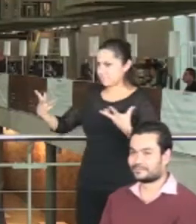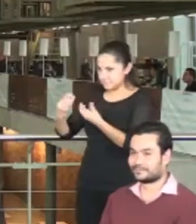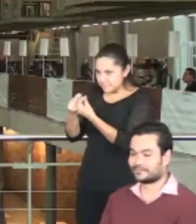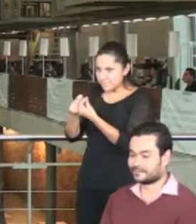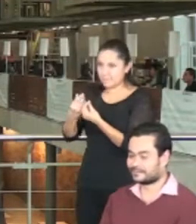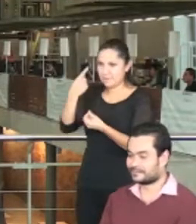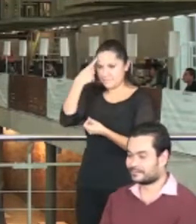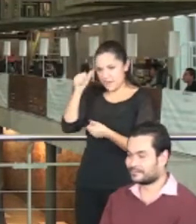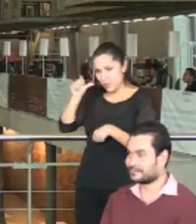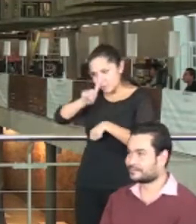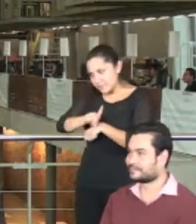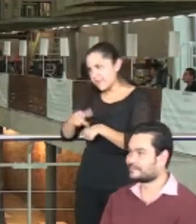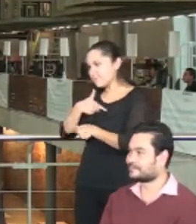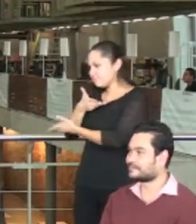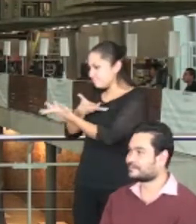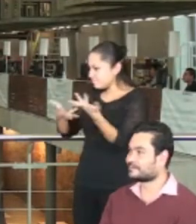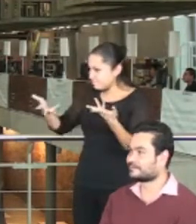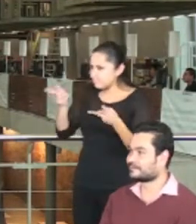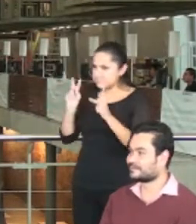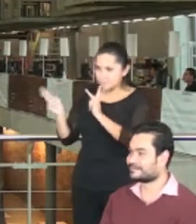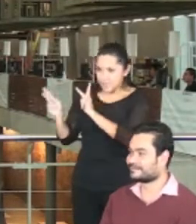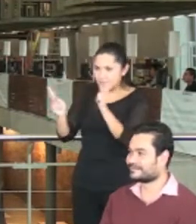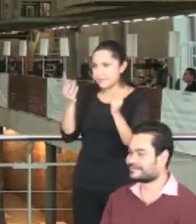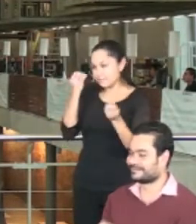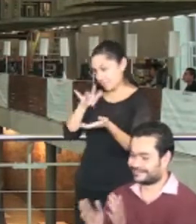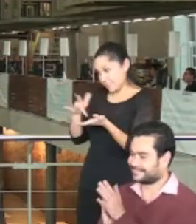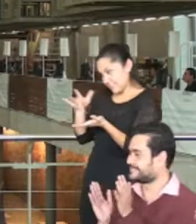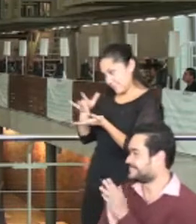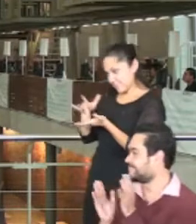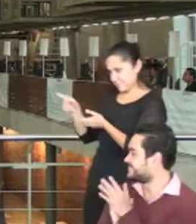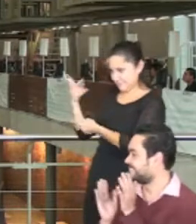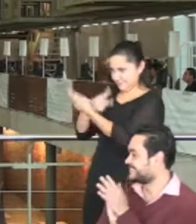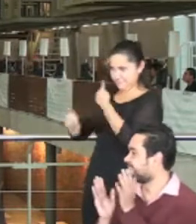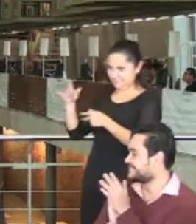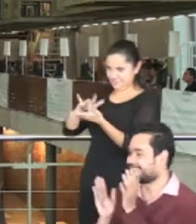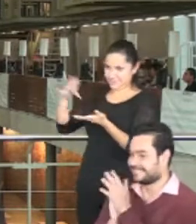de mirar cosas le agradecemos mucho mucho esta presencia